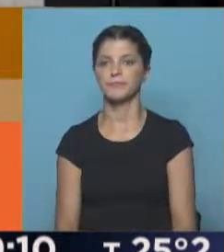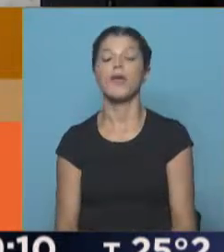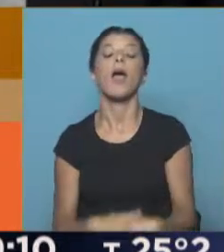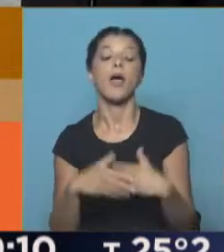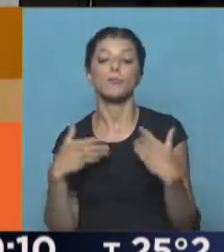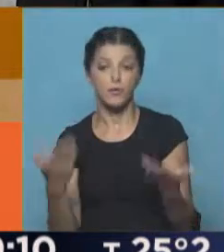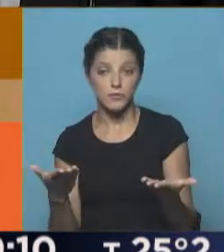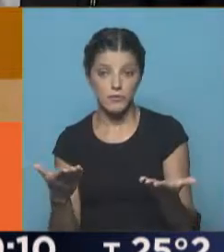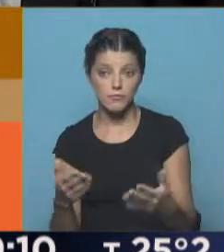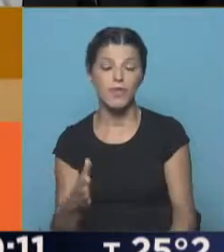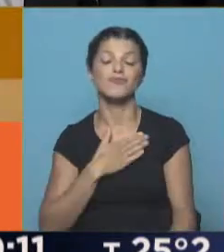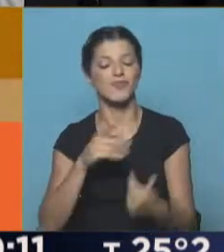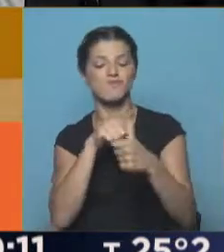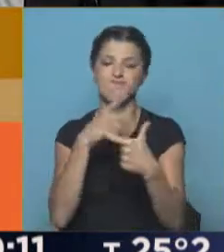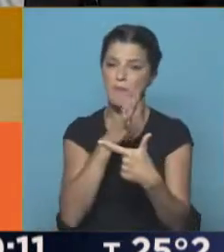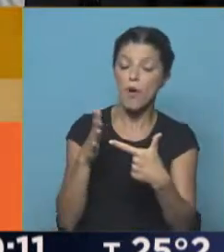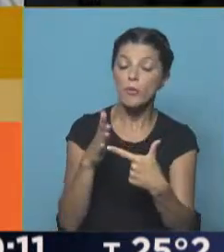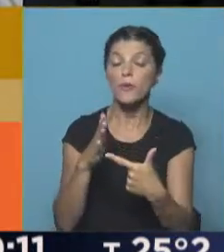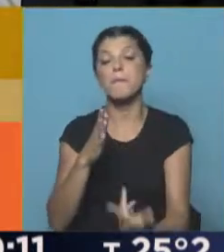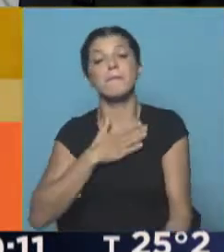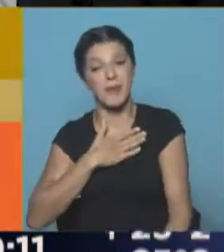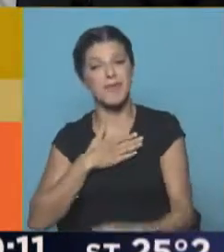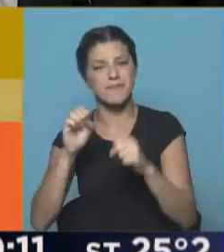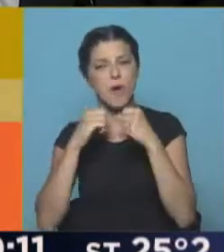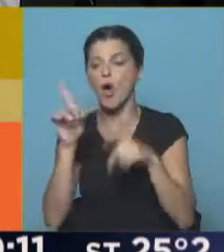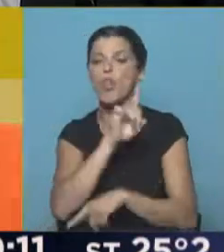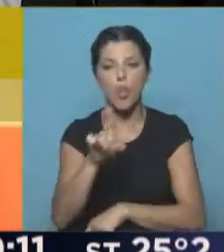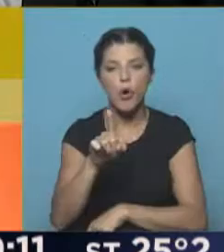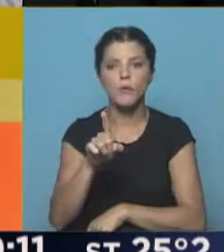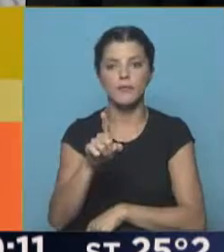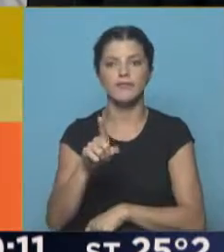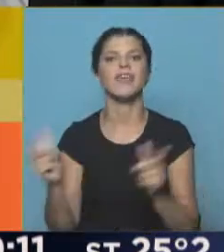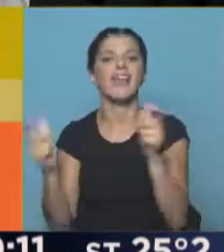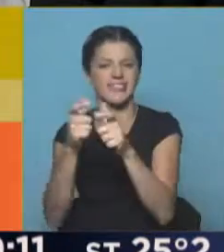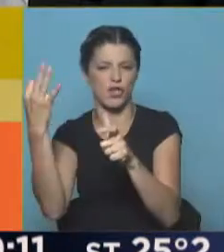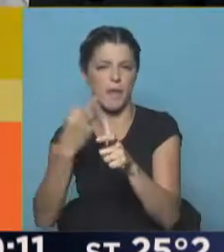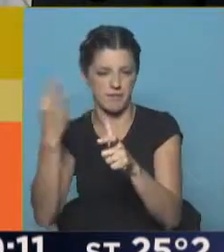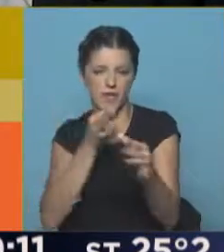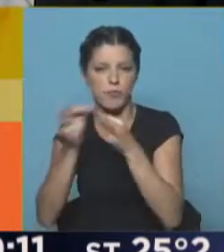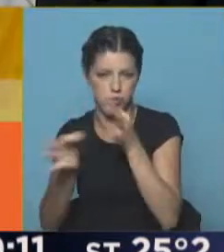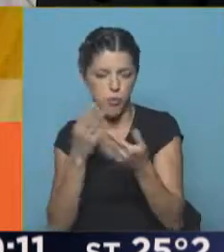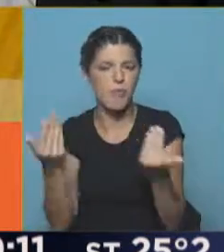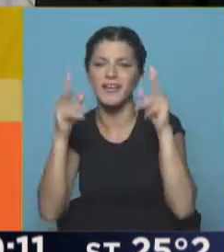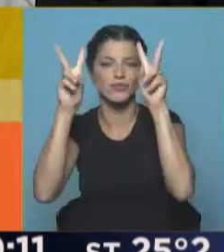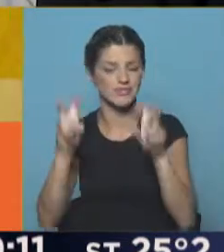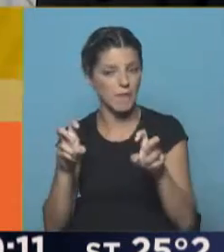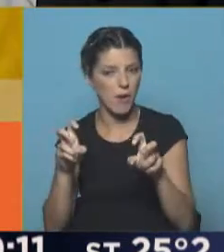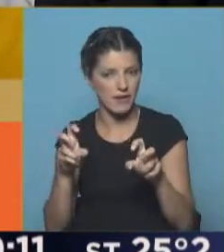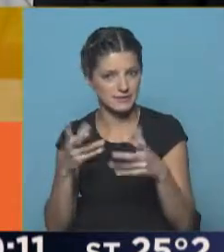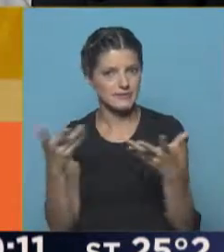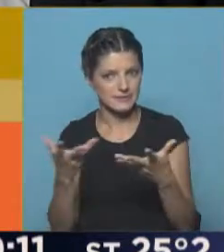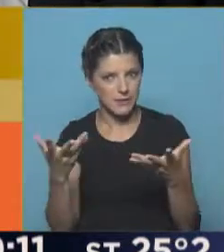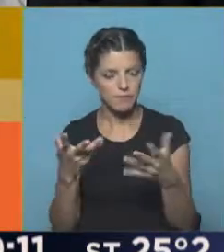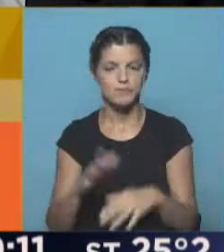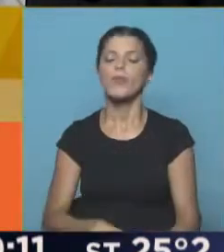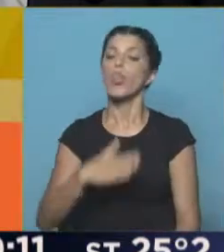sábana corta, no satisfacía, entonces yo hubiese preferido que no se envíe en extraordinaria, porque ese es un tema muy tentador. Nosotros cuando